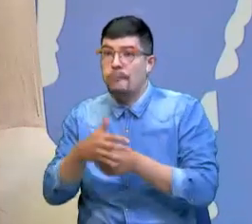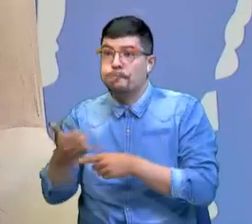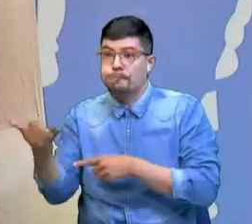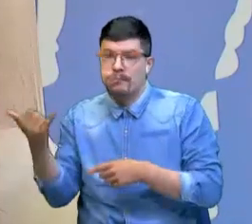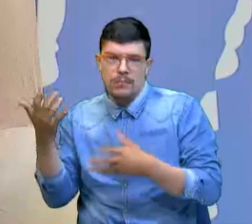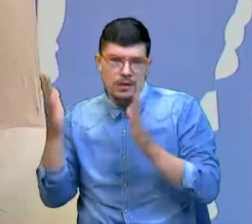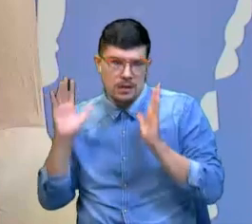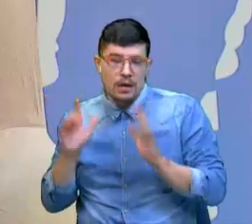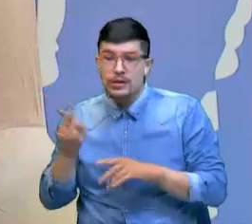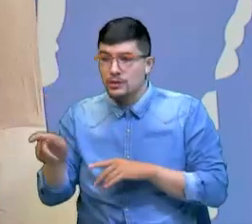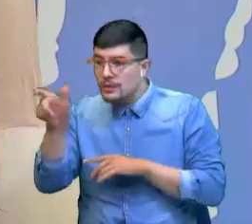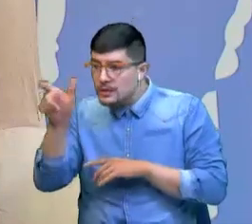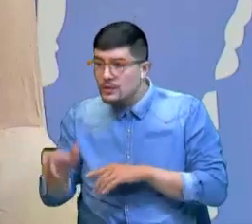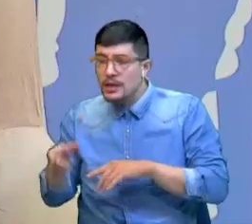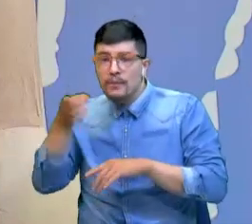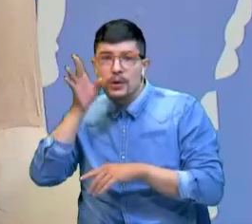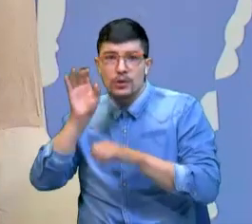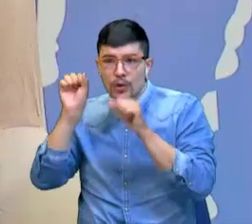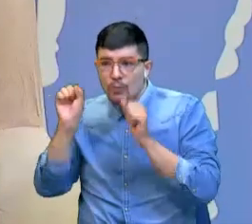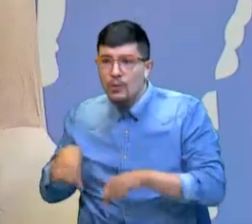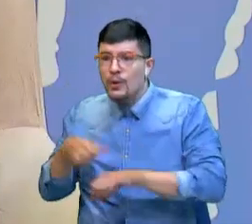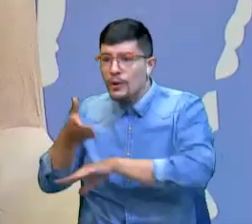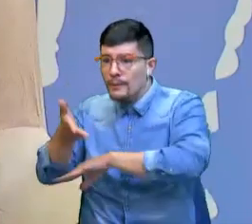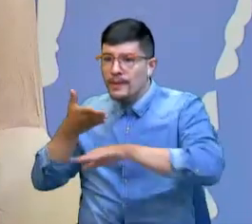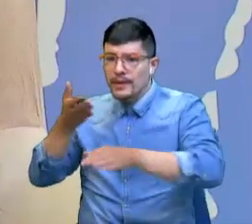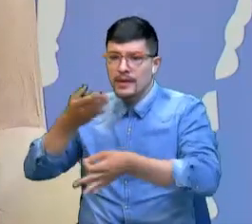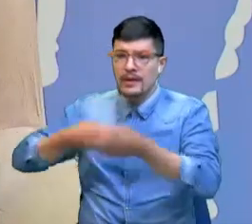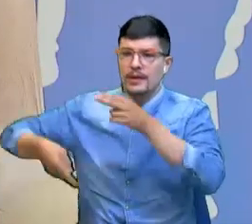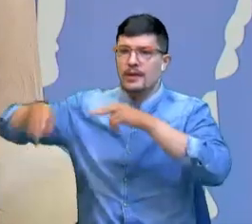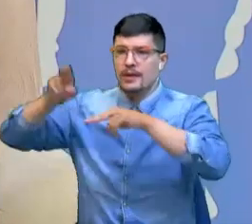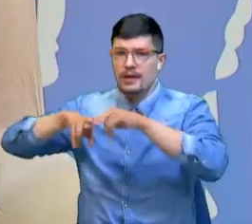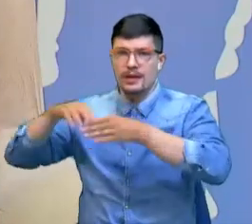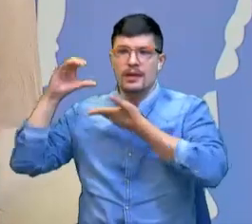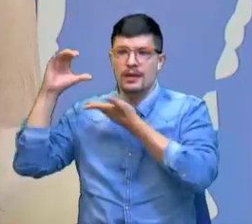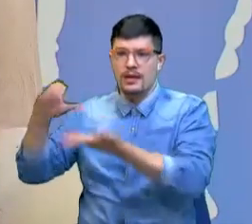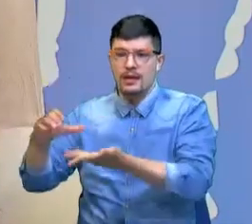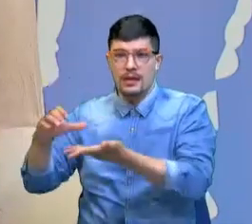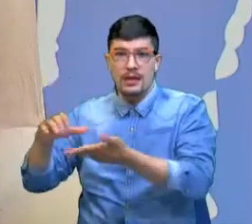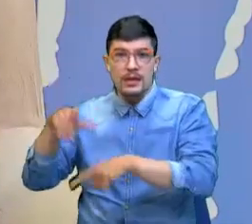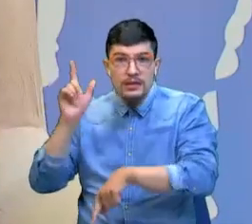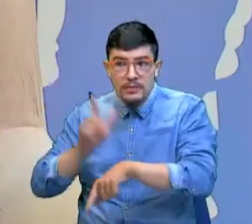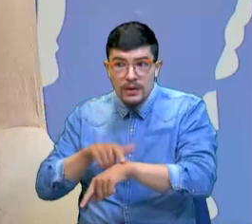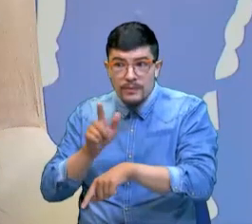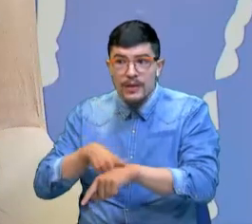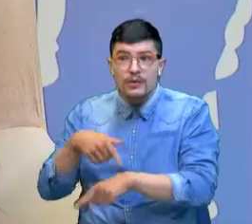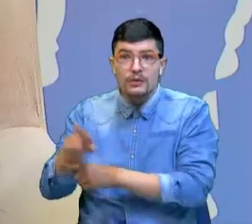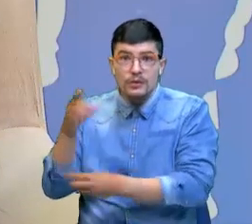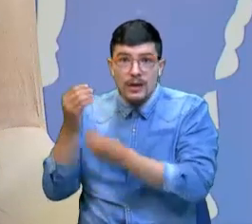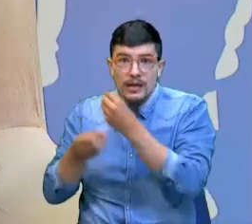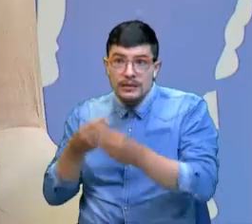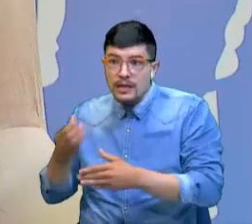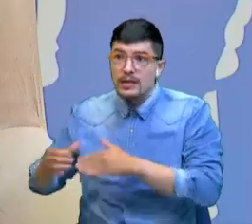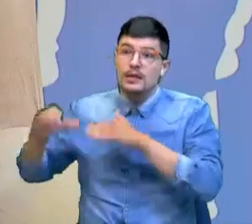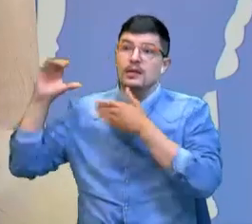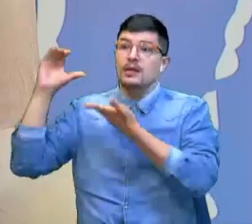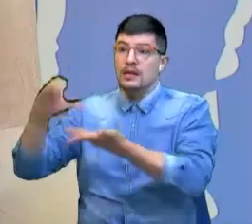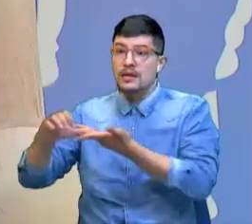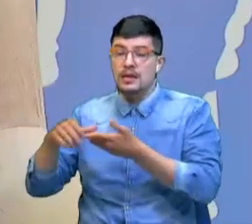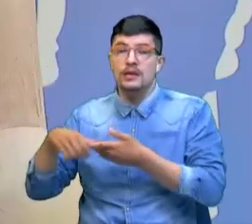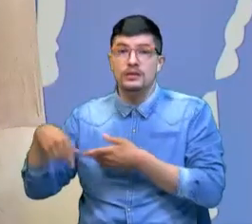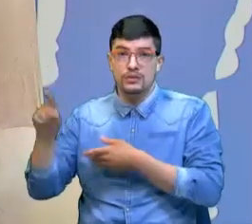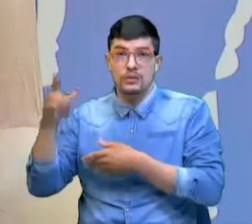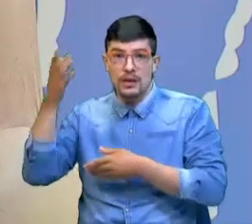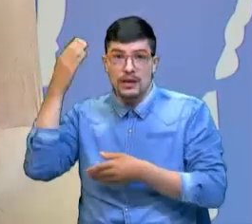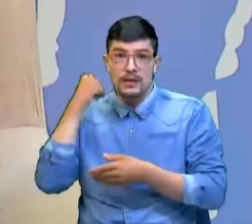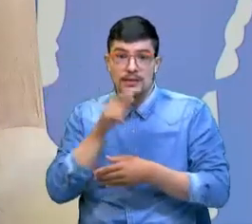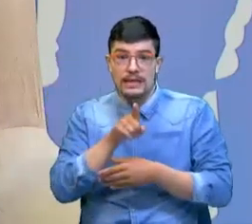presentar. Esta persona pudo pedir una reliquidación. Y si al momento de hacer la reliquidación, su mesada